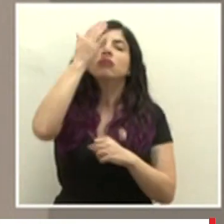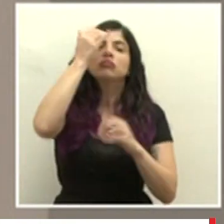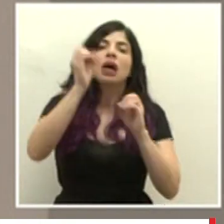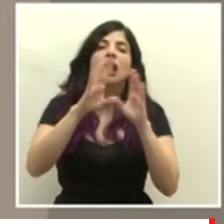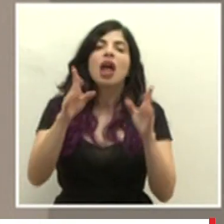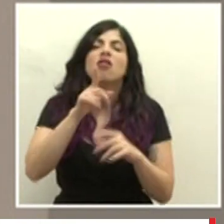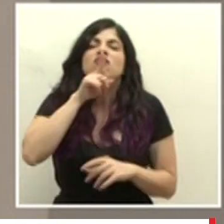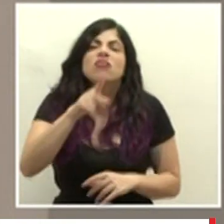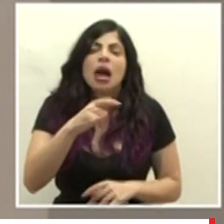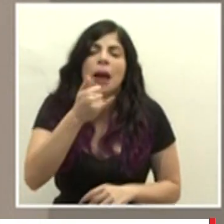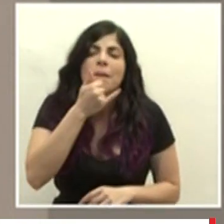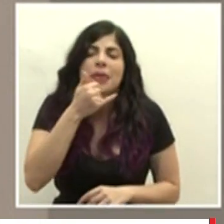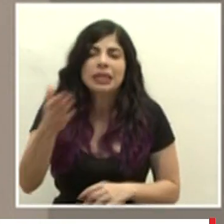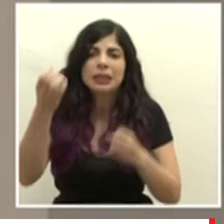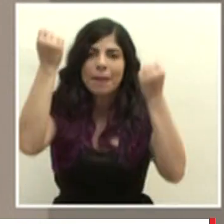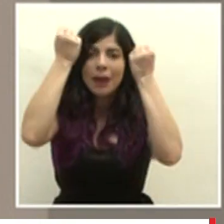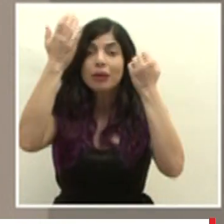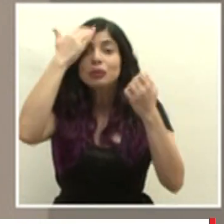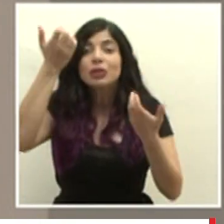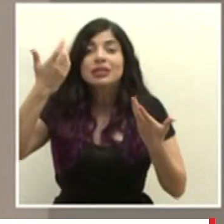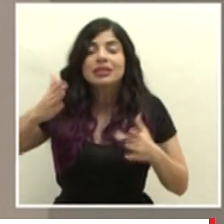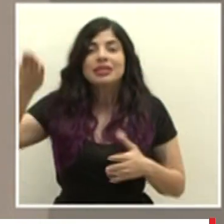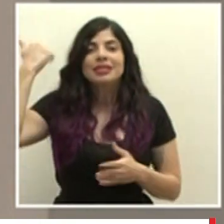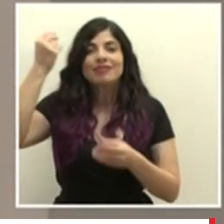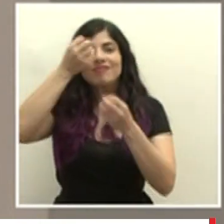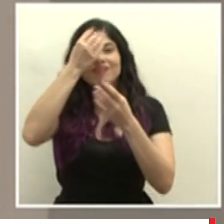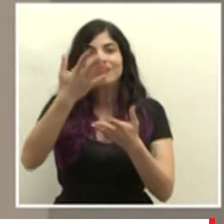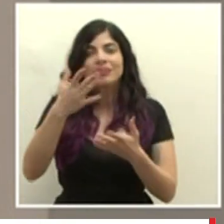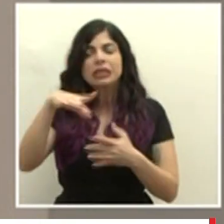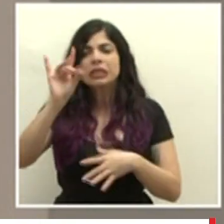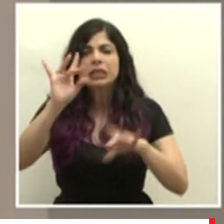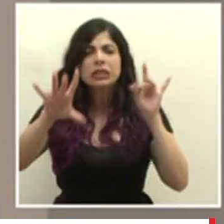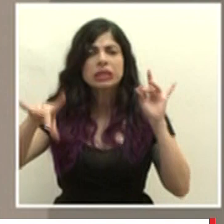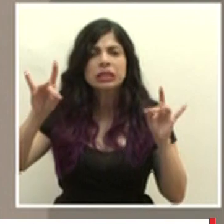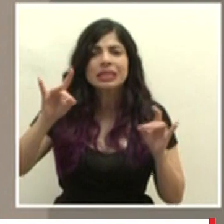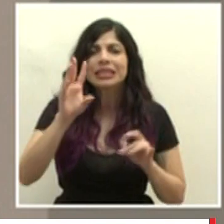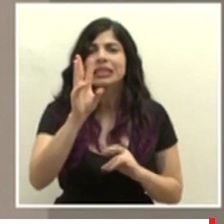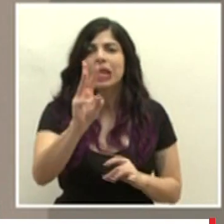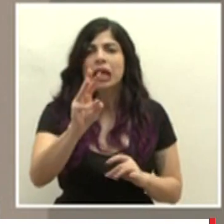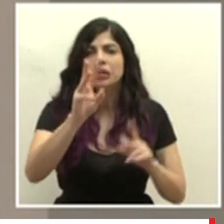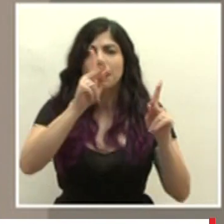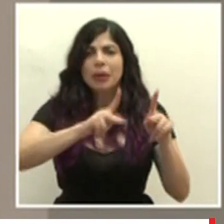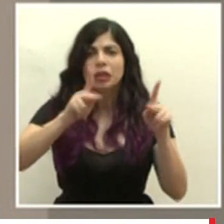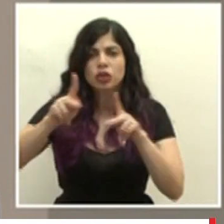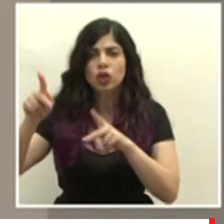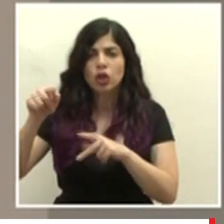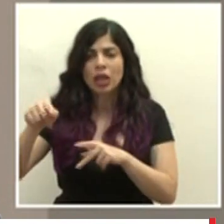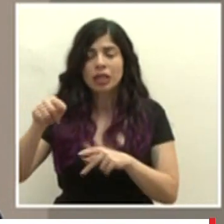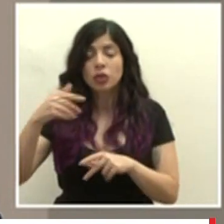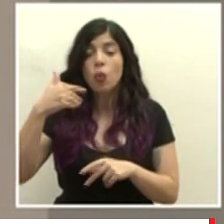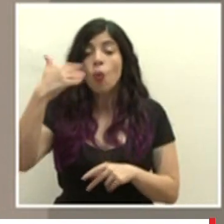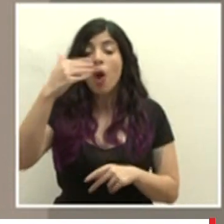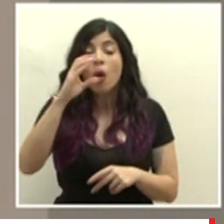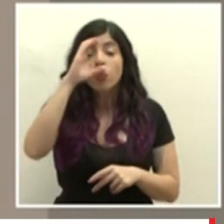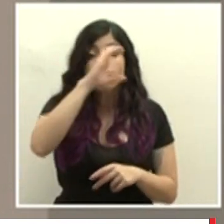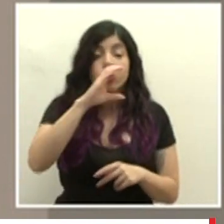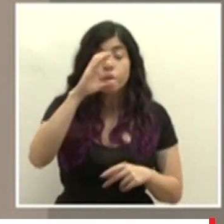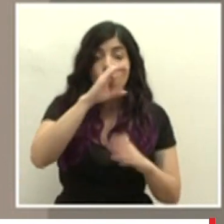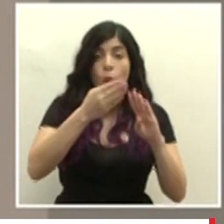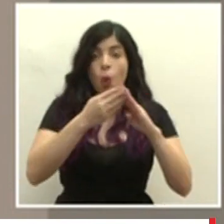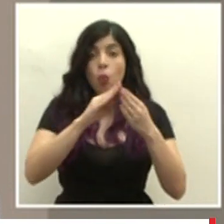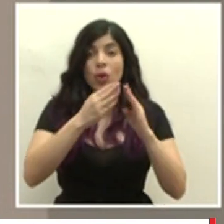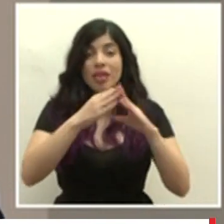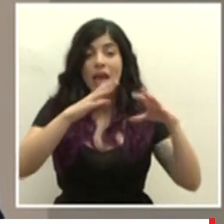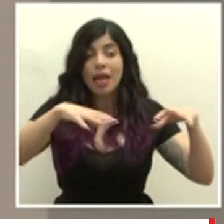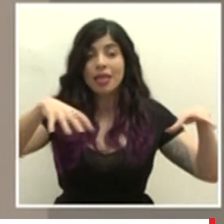que está ocurriendo en Pavas por los hallazgos que ya hemos dicho de que habíamos encontrado 6 personas que en la búsqueda comunitaria,